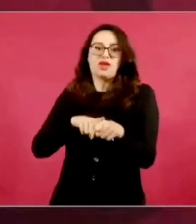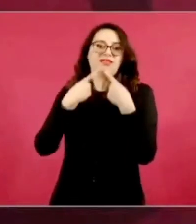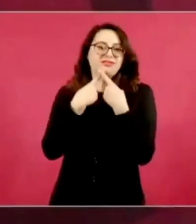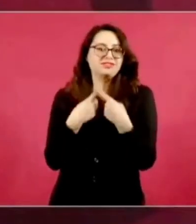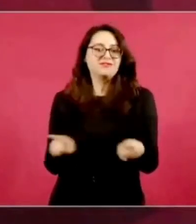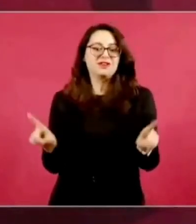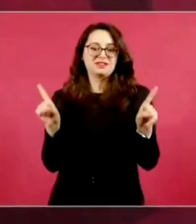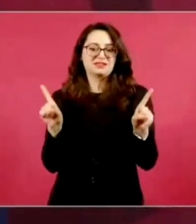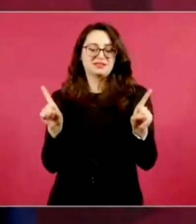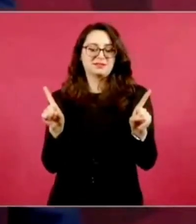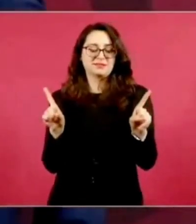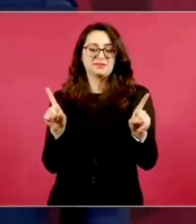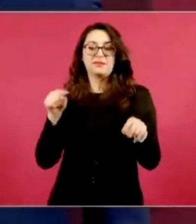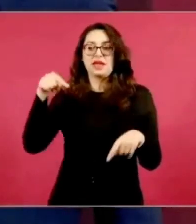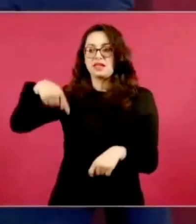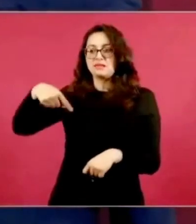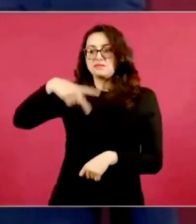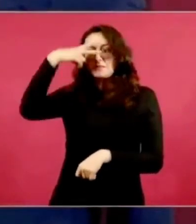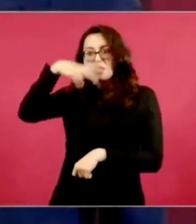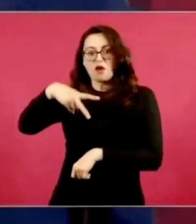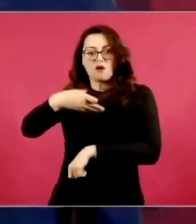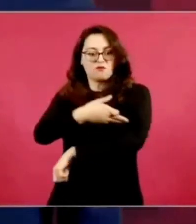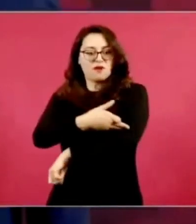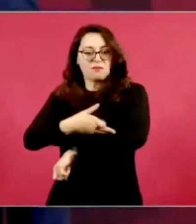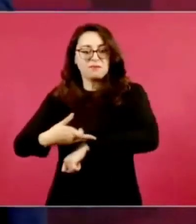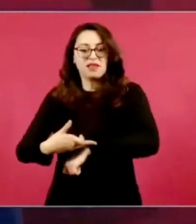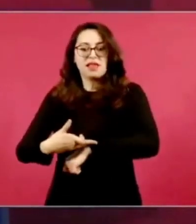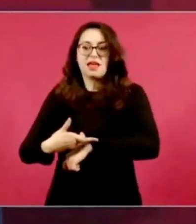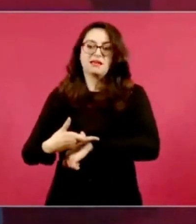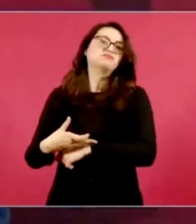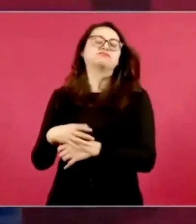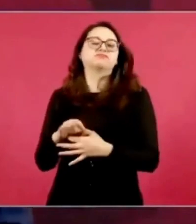La familia mexicana es de las familias